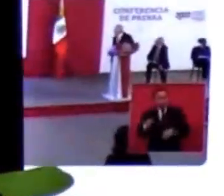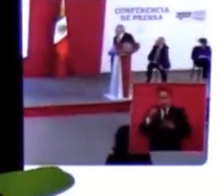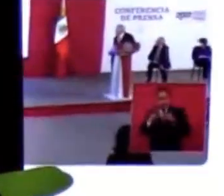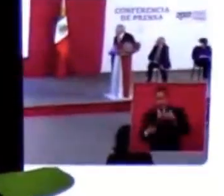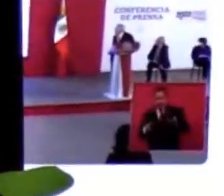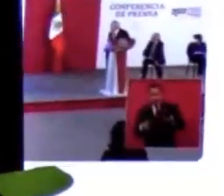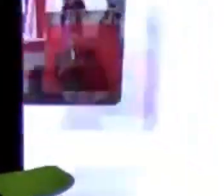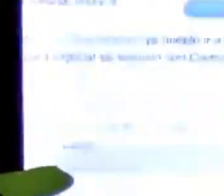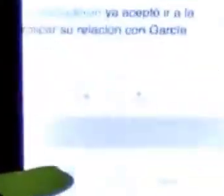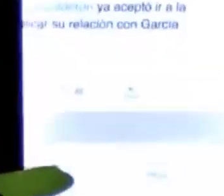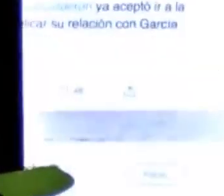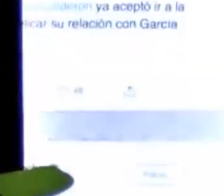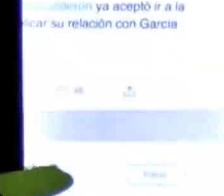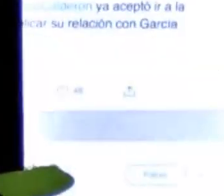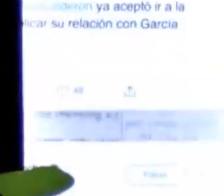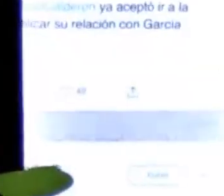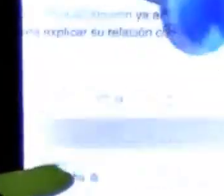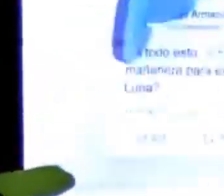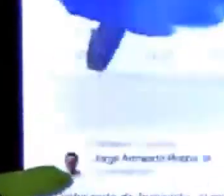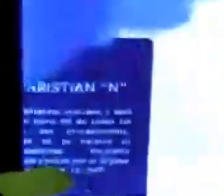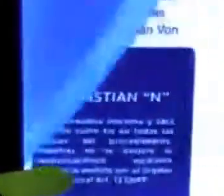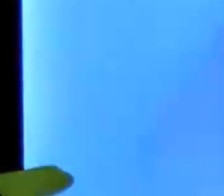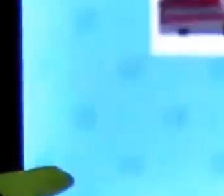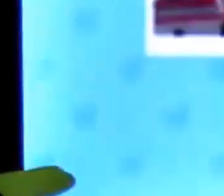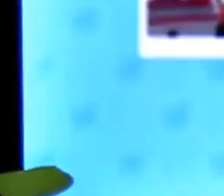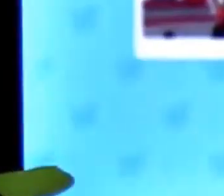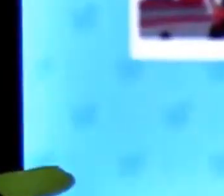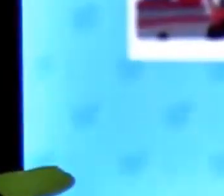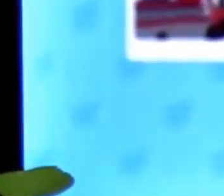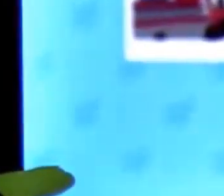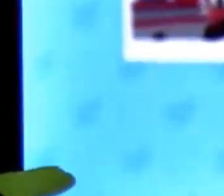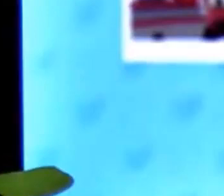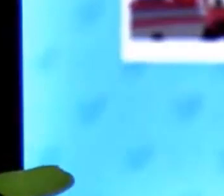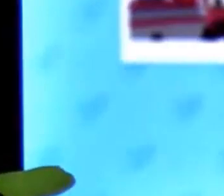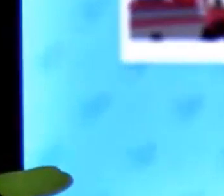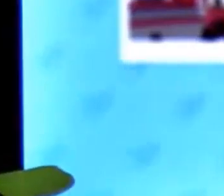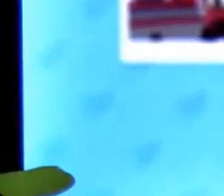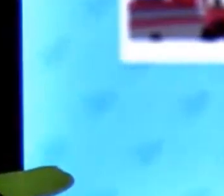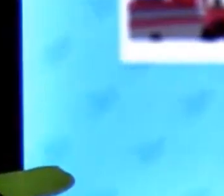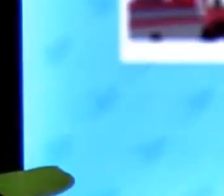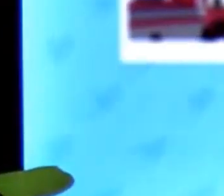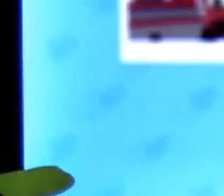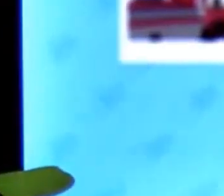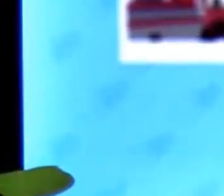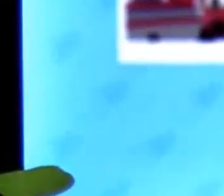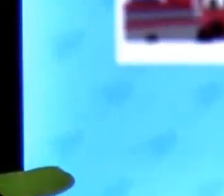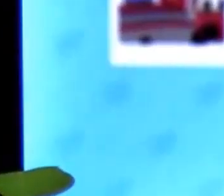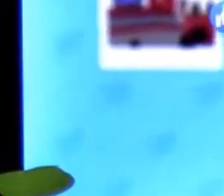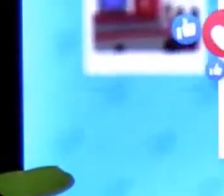FGR, llega ahora a este Consejo de la Judicatura. Algunos dicen que el nombramiento